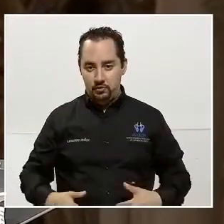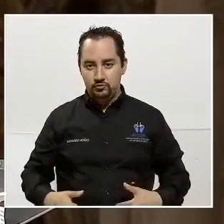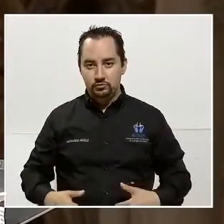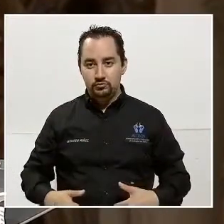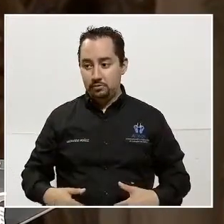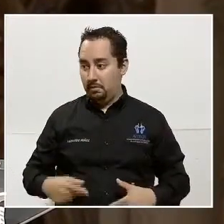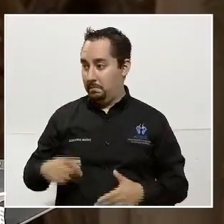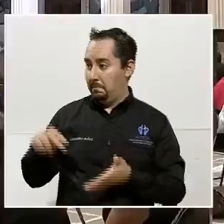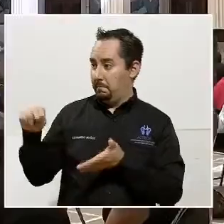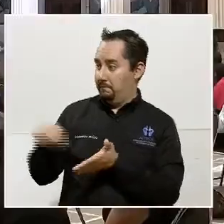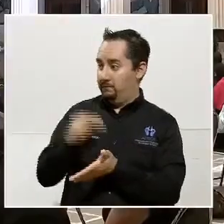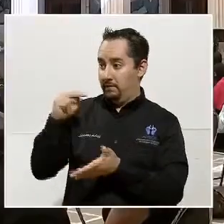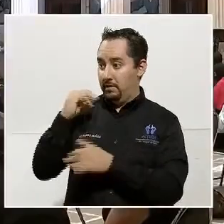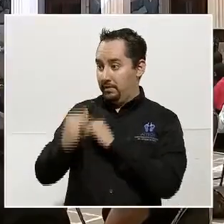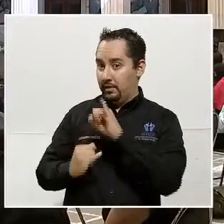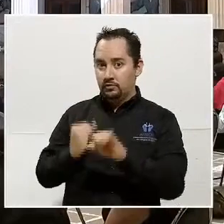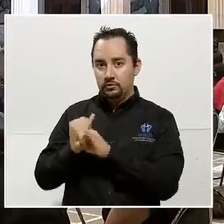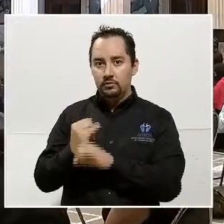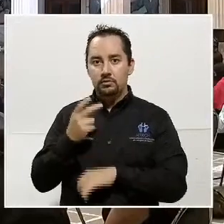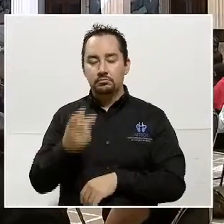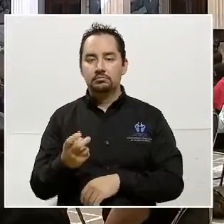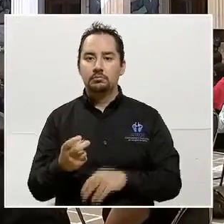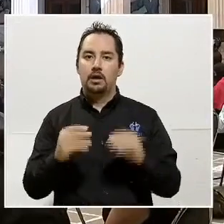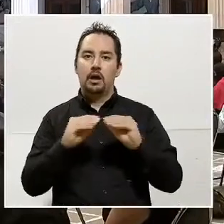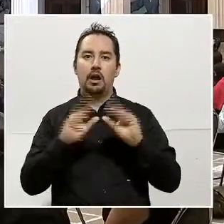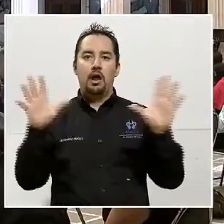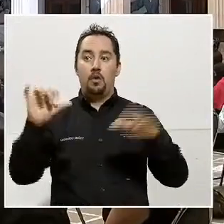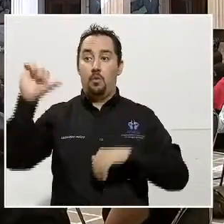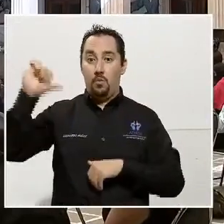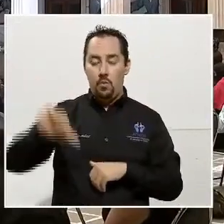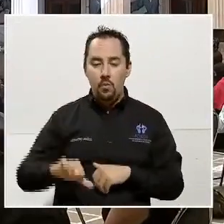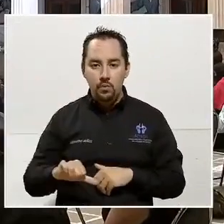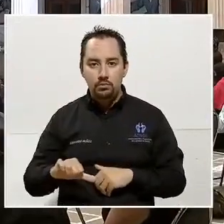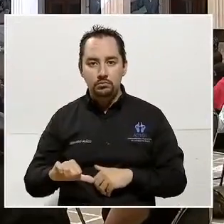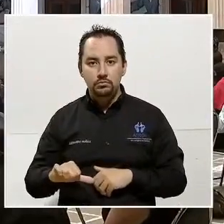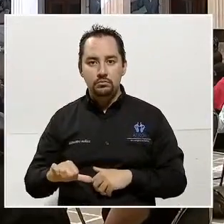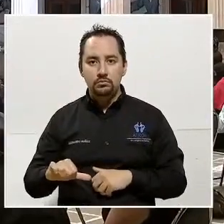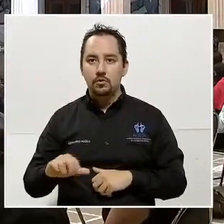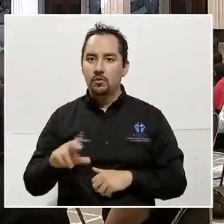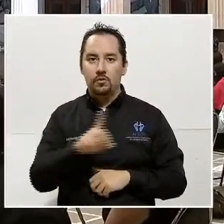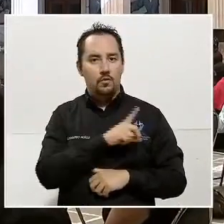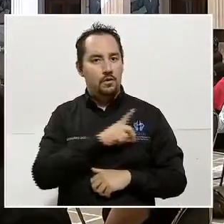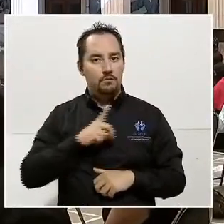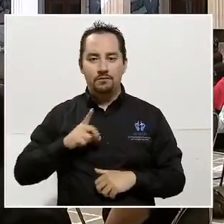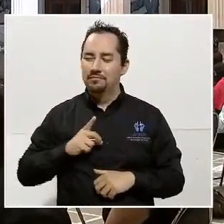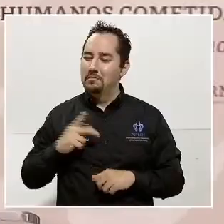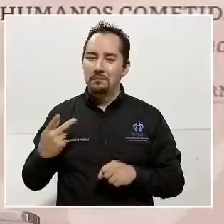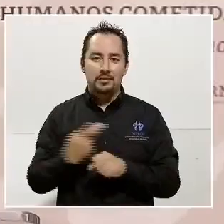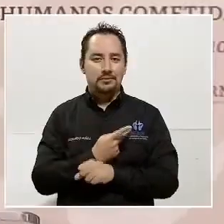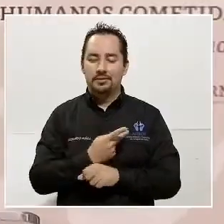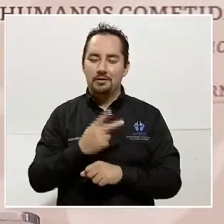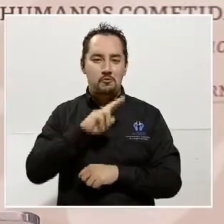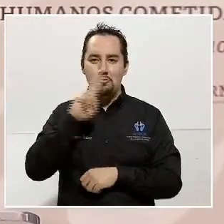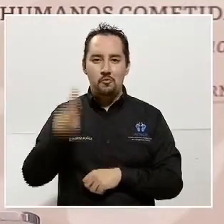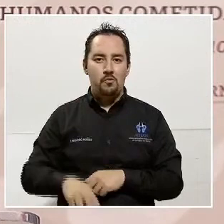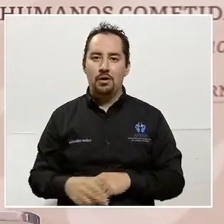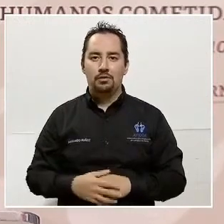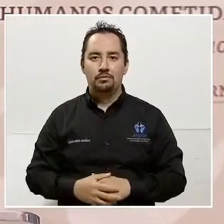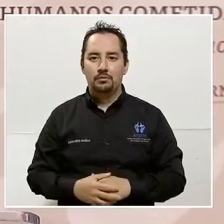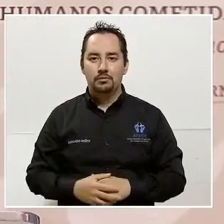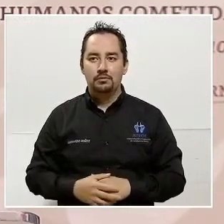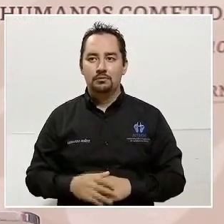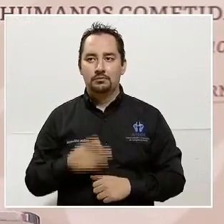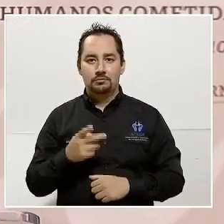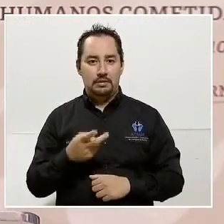para nosotros es claro que este acto protocolario no debió suceder nunca. El periodo del